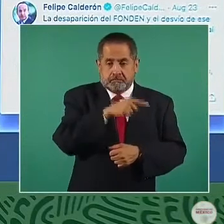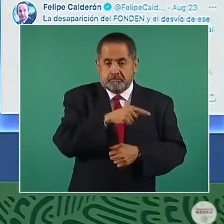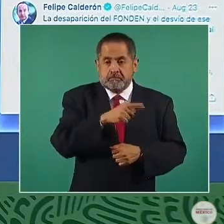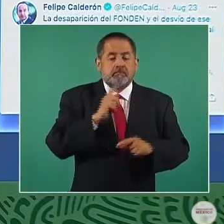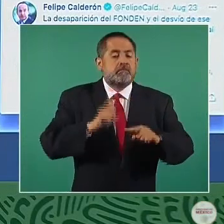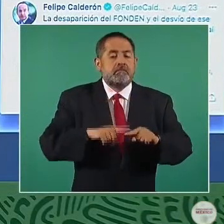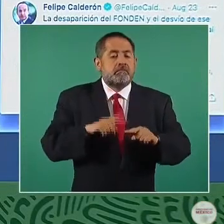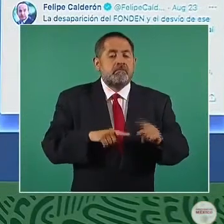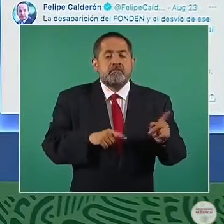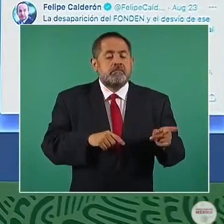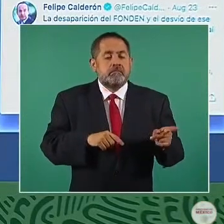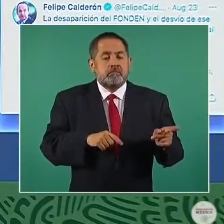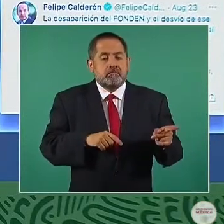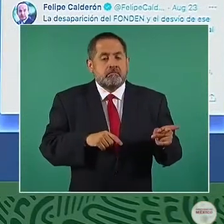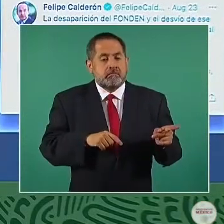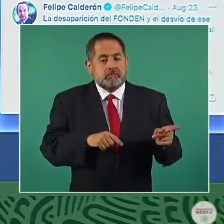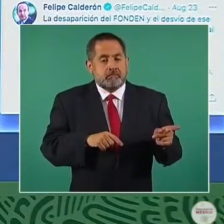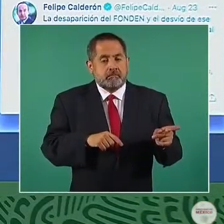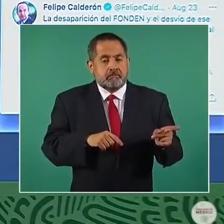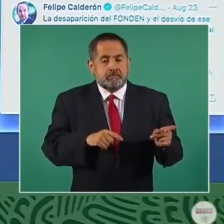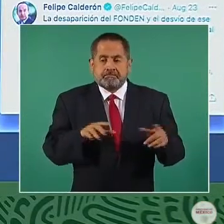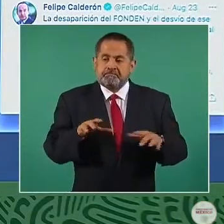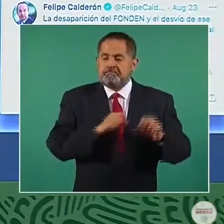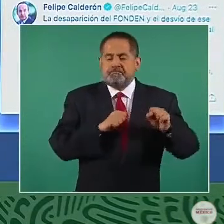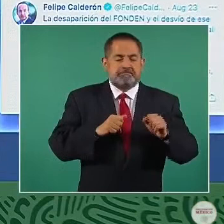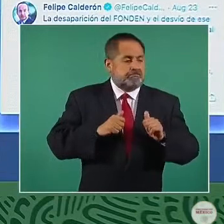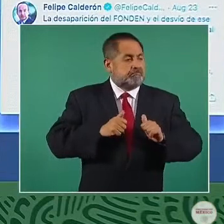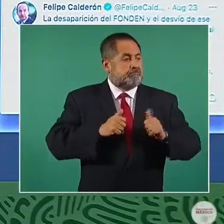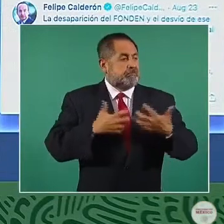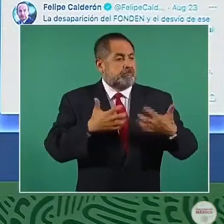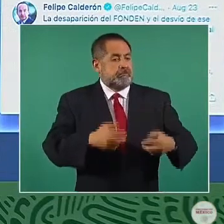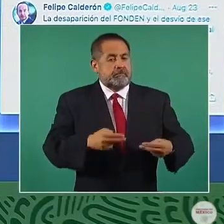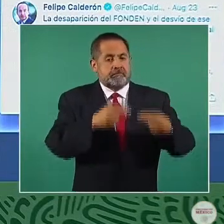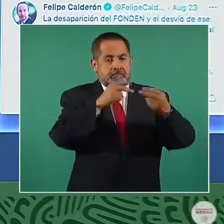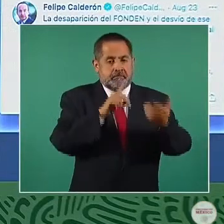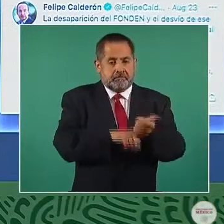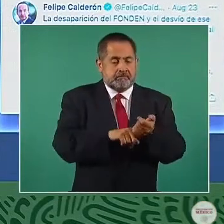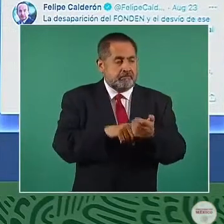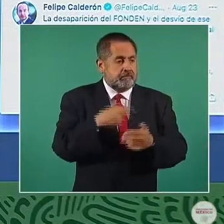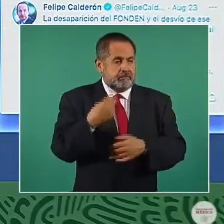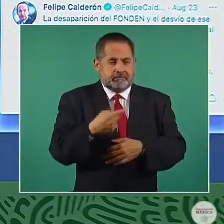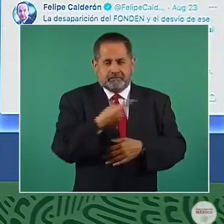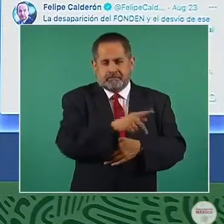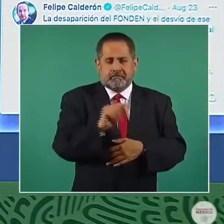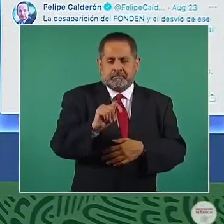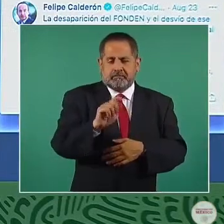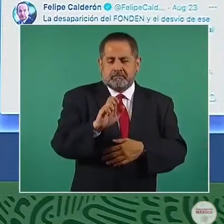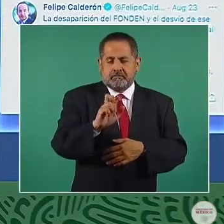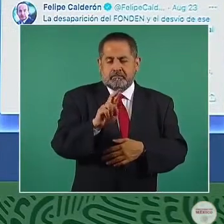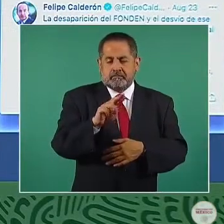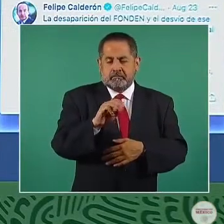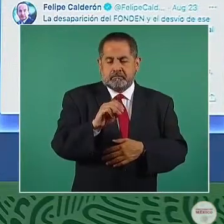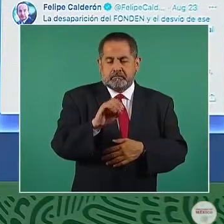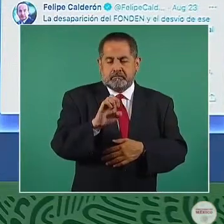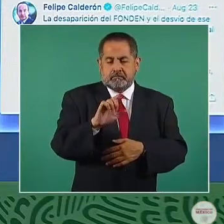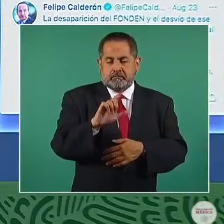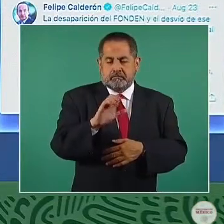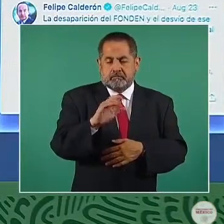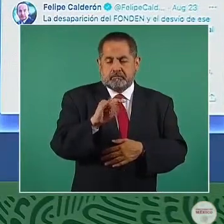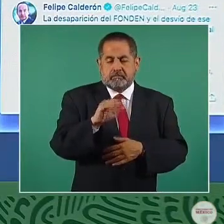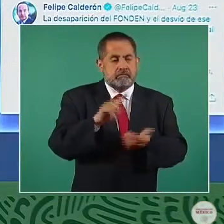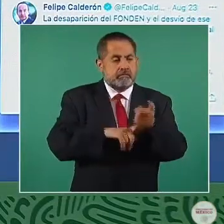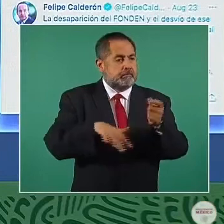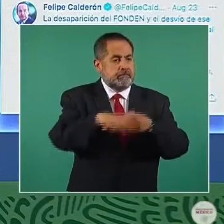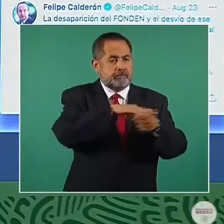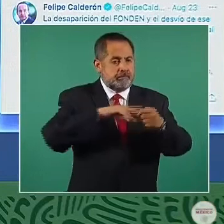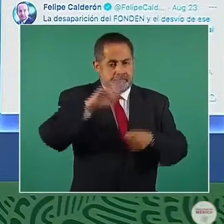se quedó con una empresa, con una termoeléctrica en la Huasteca